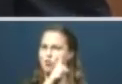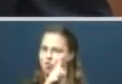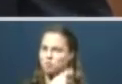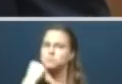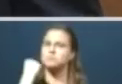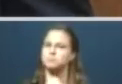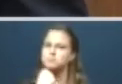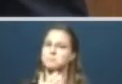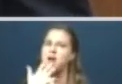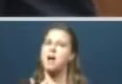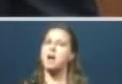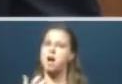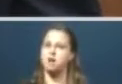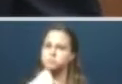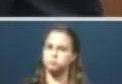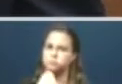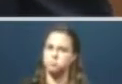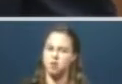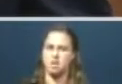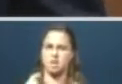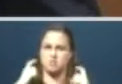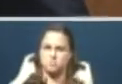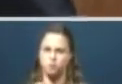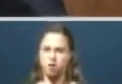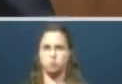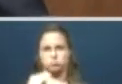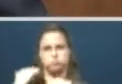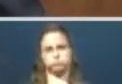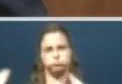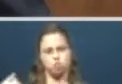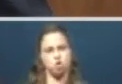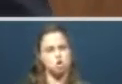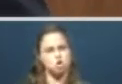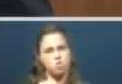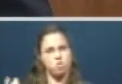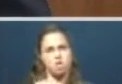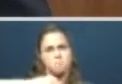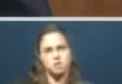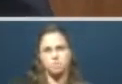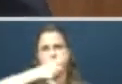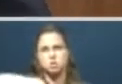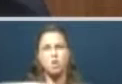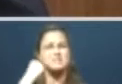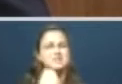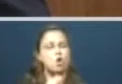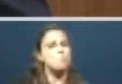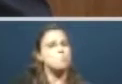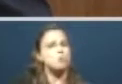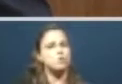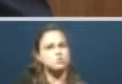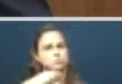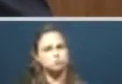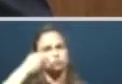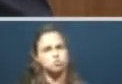a pulso con un esfuerzo continuado en el tiempo con la participación de toda la sociedad y con el trabajo de unos profesionales excelentes